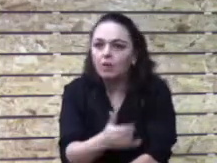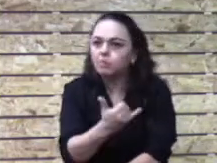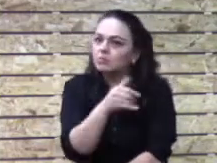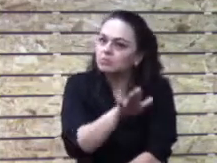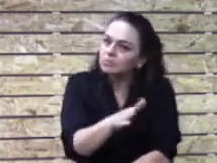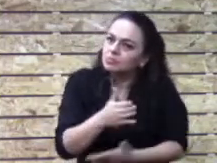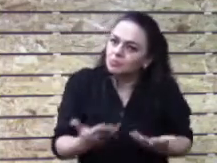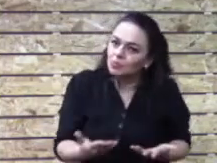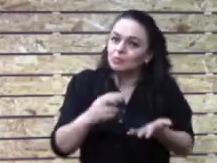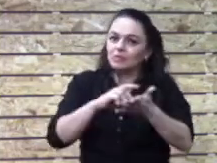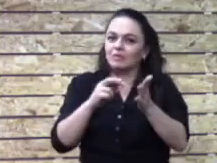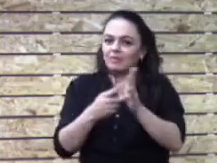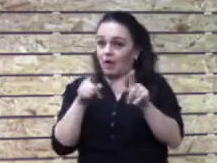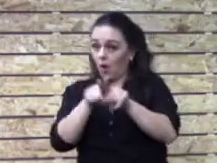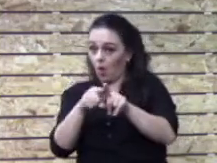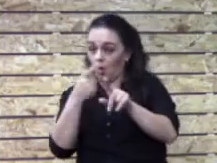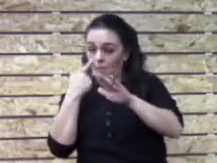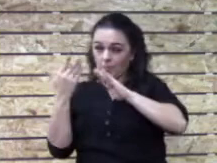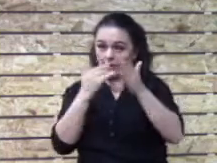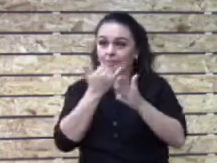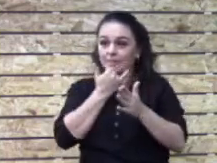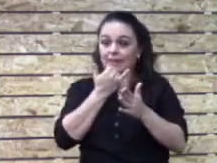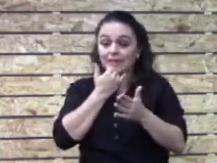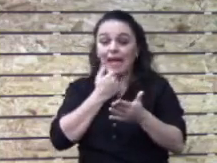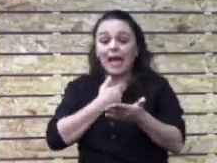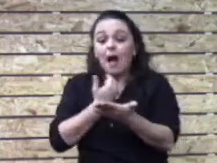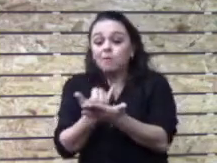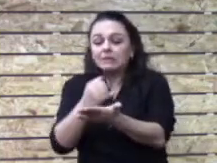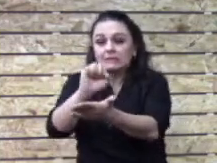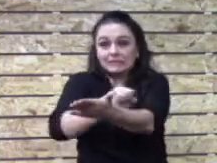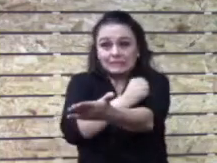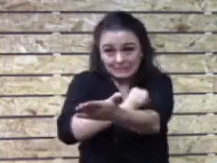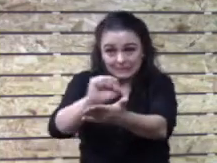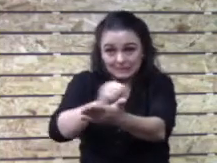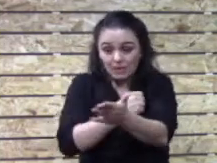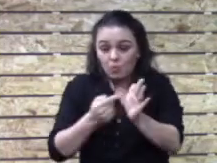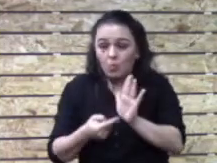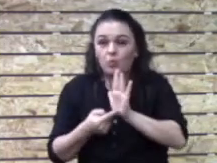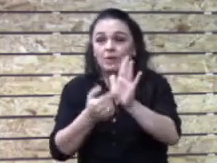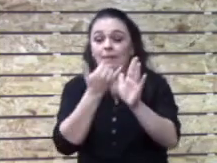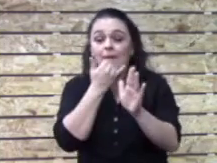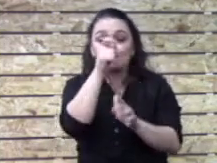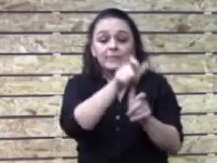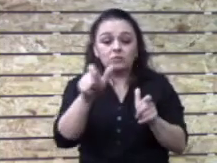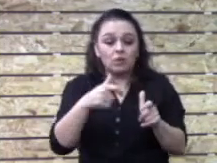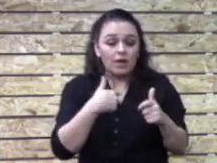persona ante el miedo lo que hace es correr a refugiarse en el Señor.